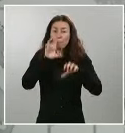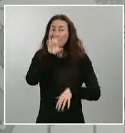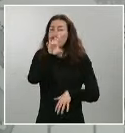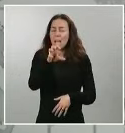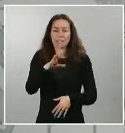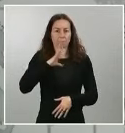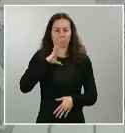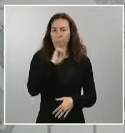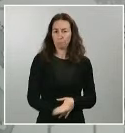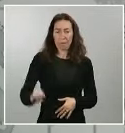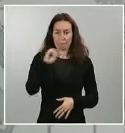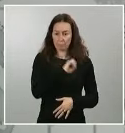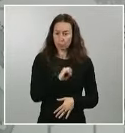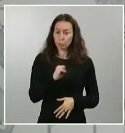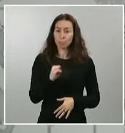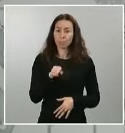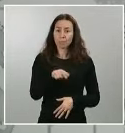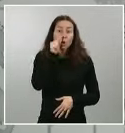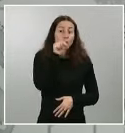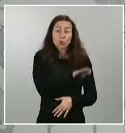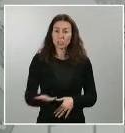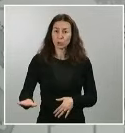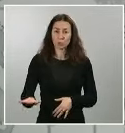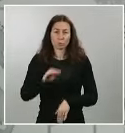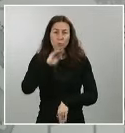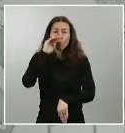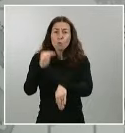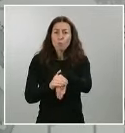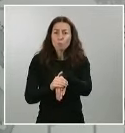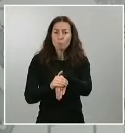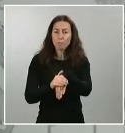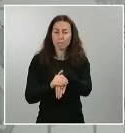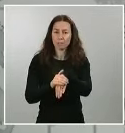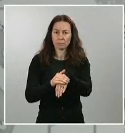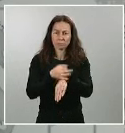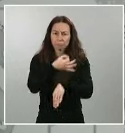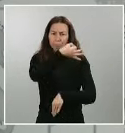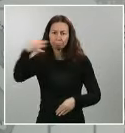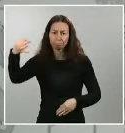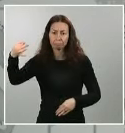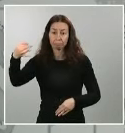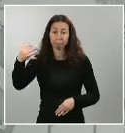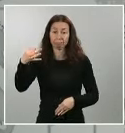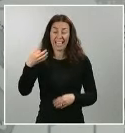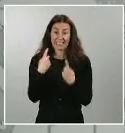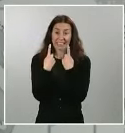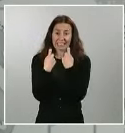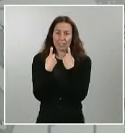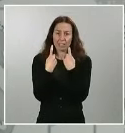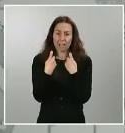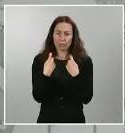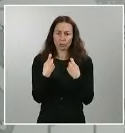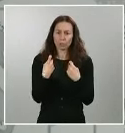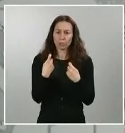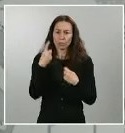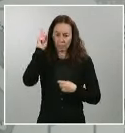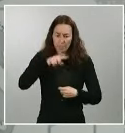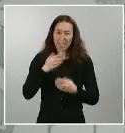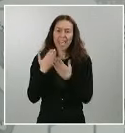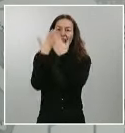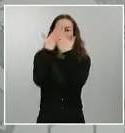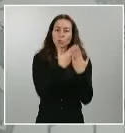con su misión los niños pequeños, que soportan un encierro que es tan necesario como forzado. Lo están haciendo nuestros escolares, que deben asumir